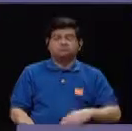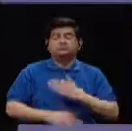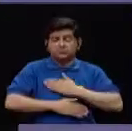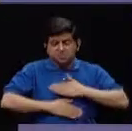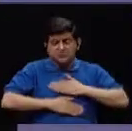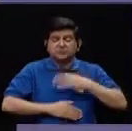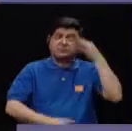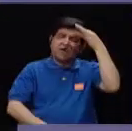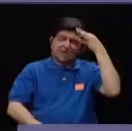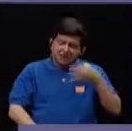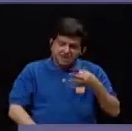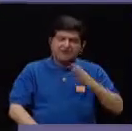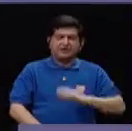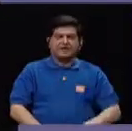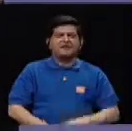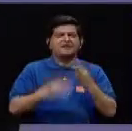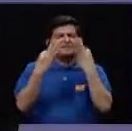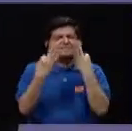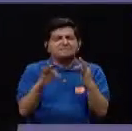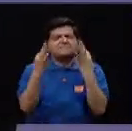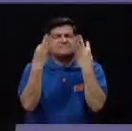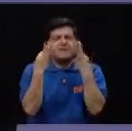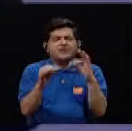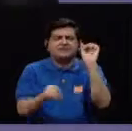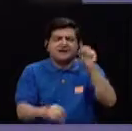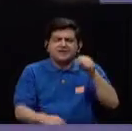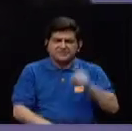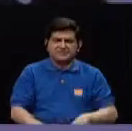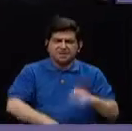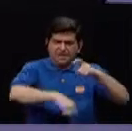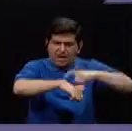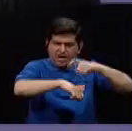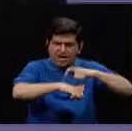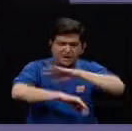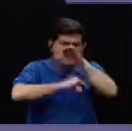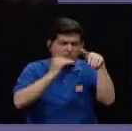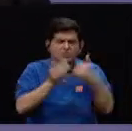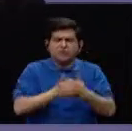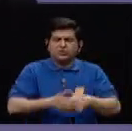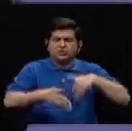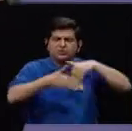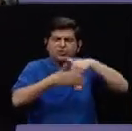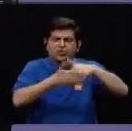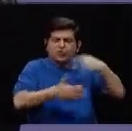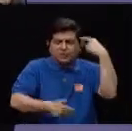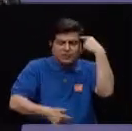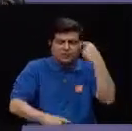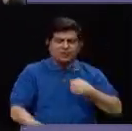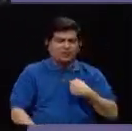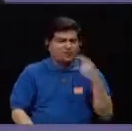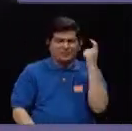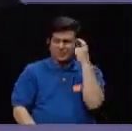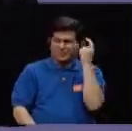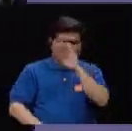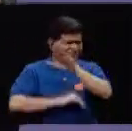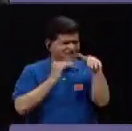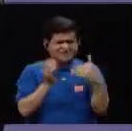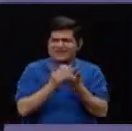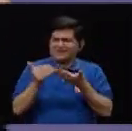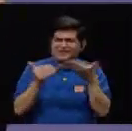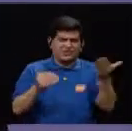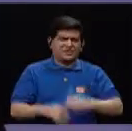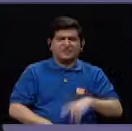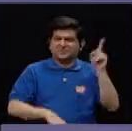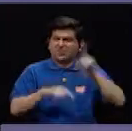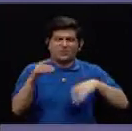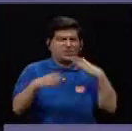disfrutárselo, creérselo y tratar de en ese momento poner todos los bloqueos del mundo. Uno claro. no puede pensar en todo lo demás porque